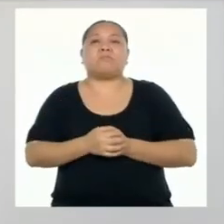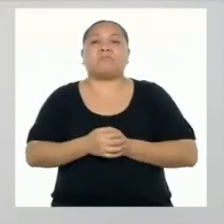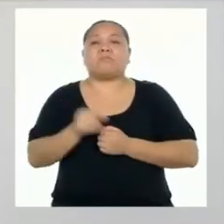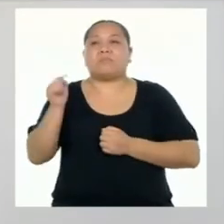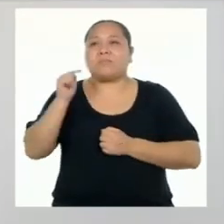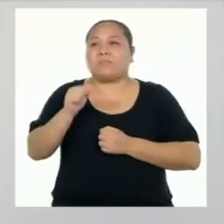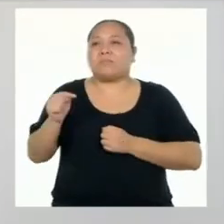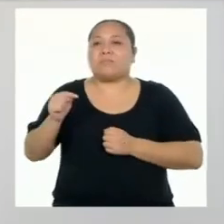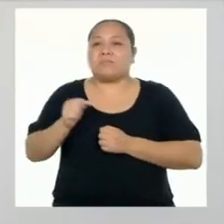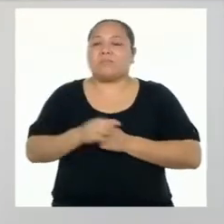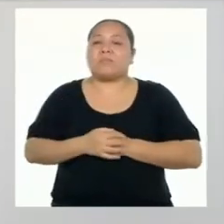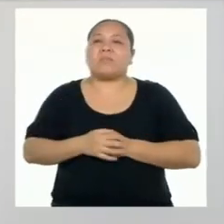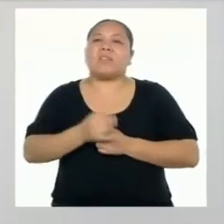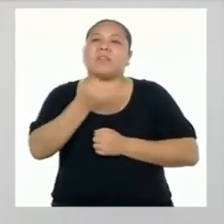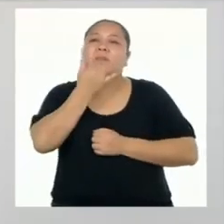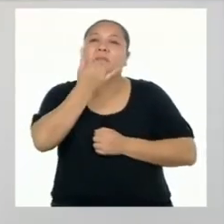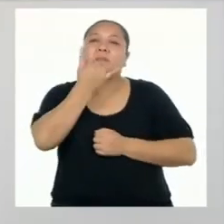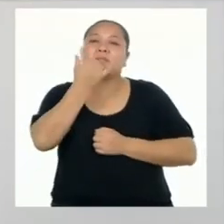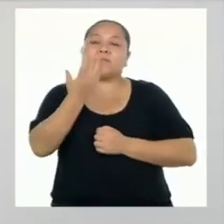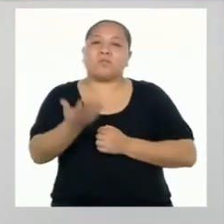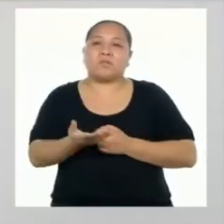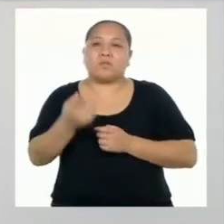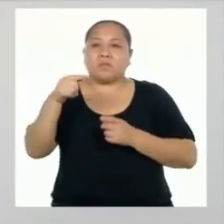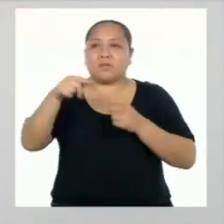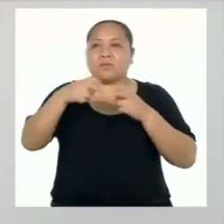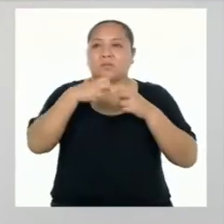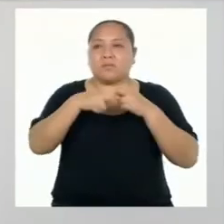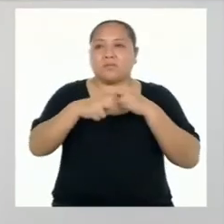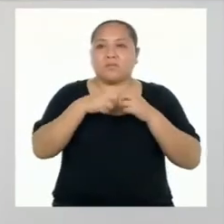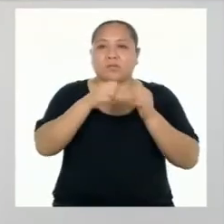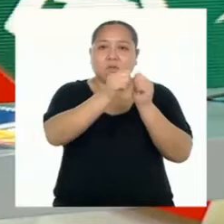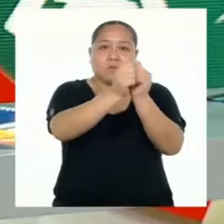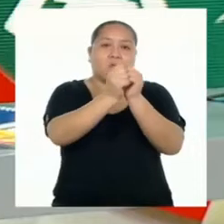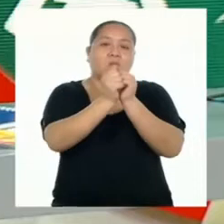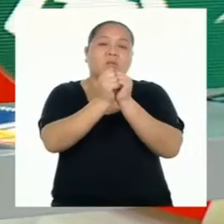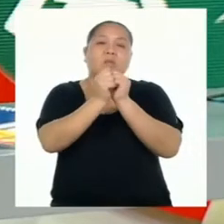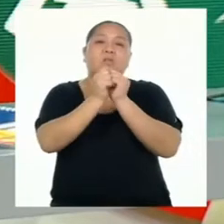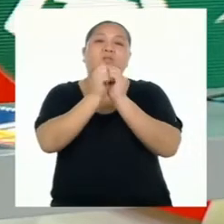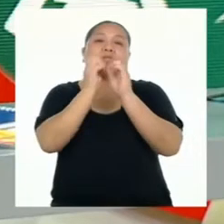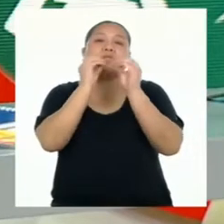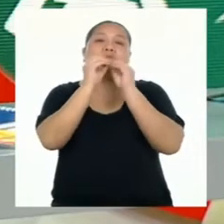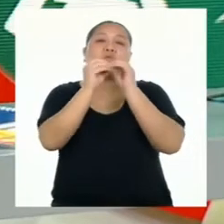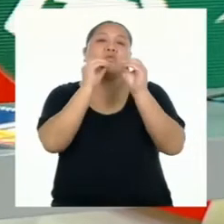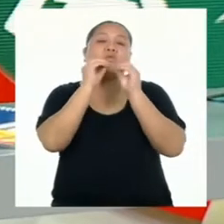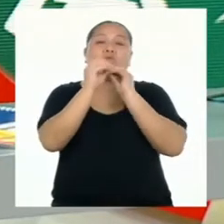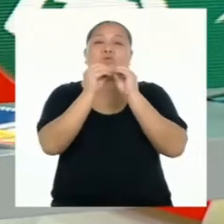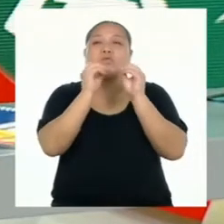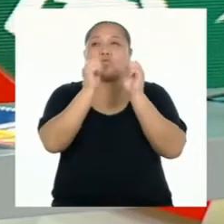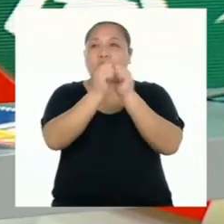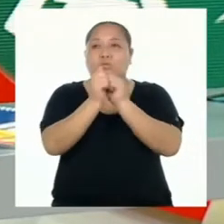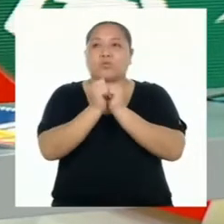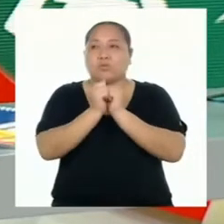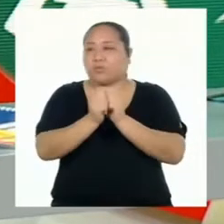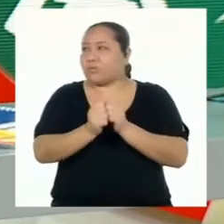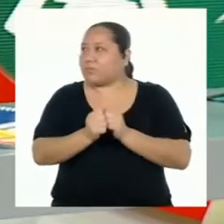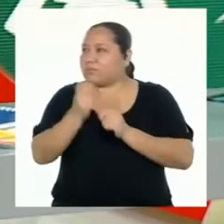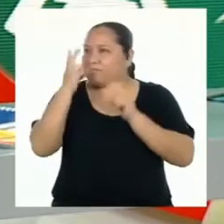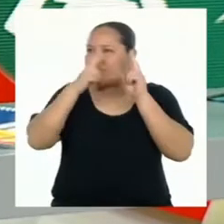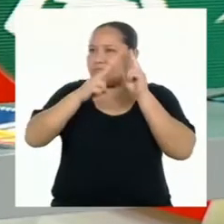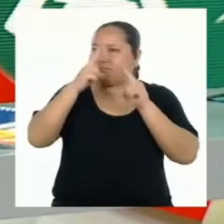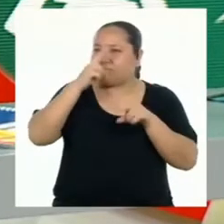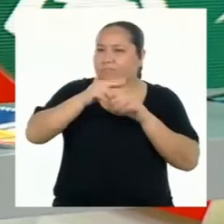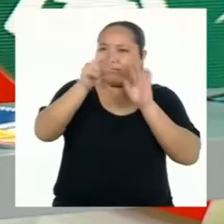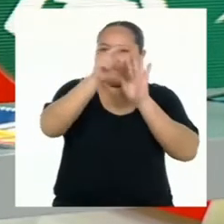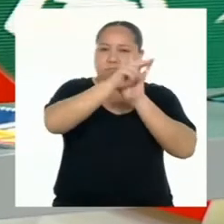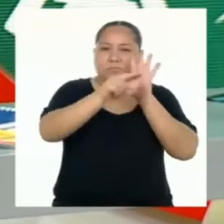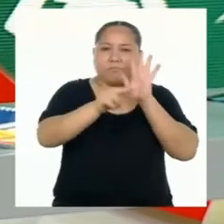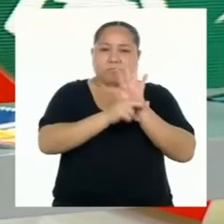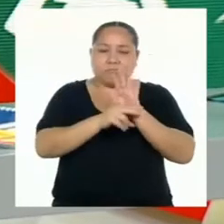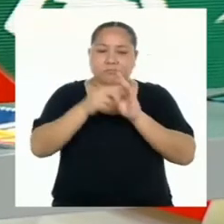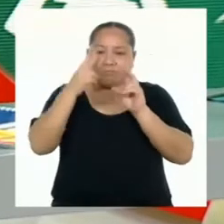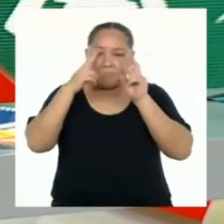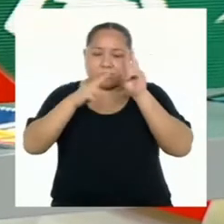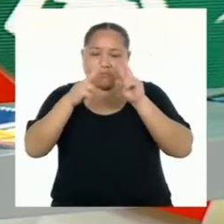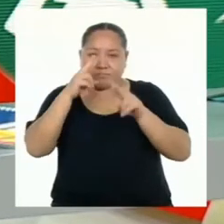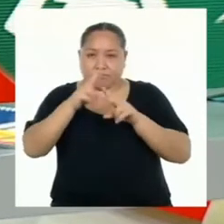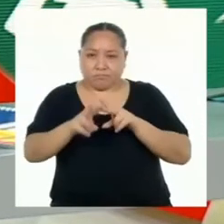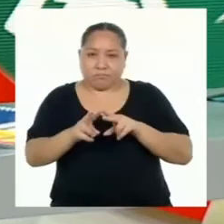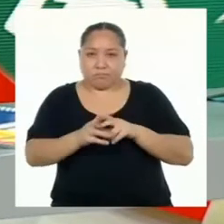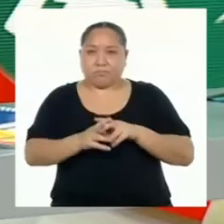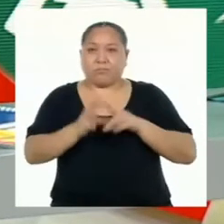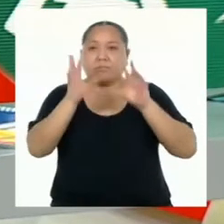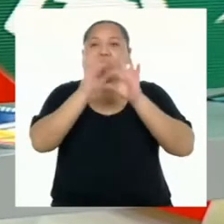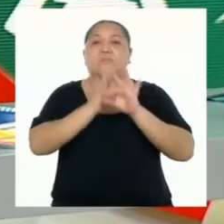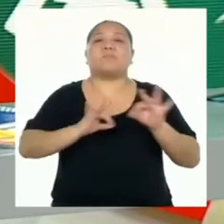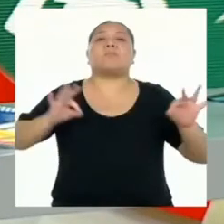del conflicto y llegar a una solución conjunta. Al evaluar las normas de convivencia, es fundamental reconocer que